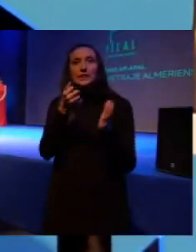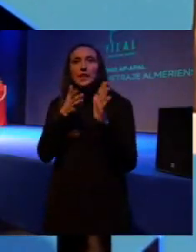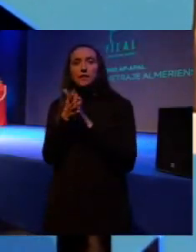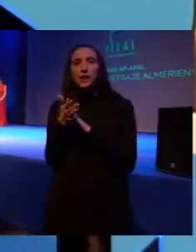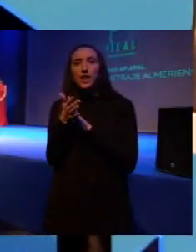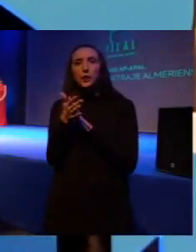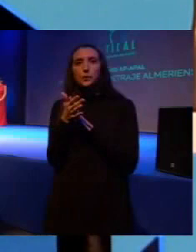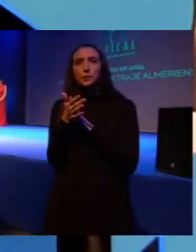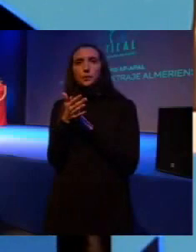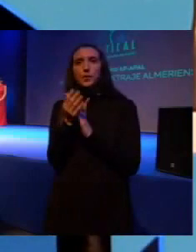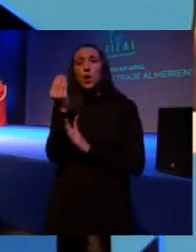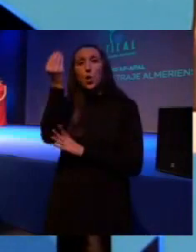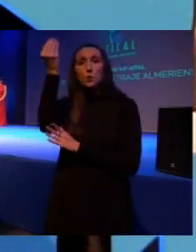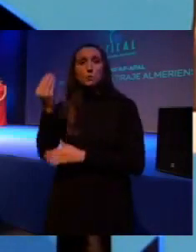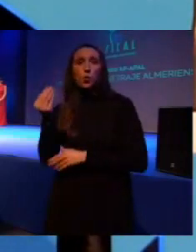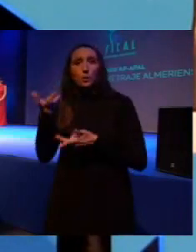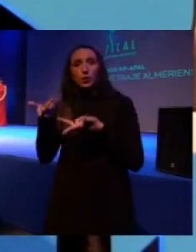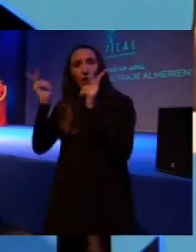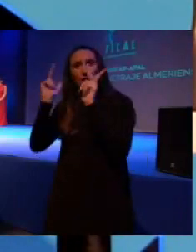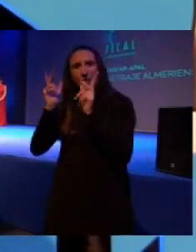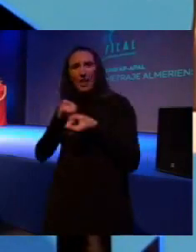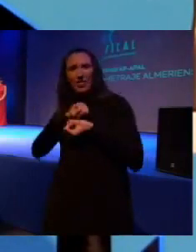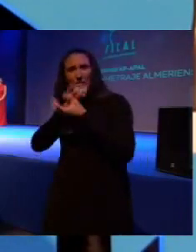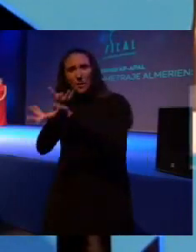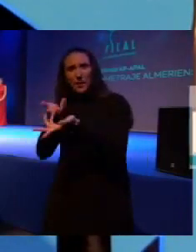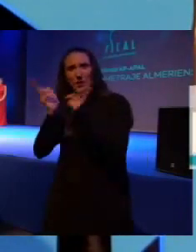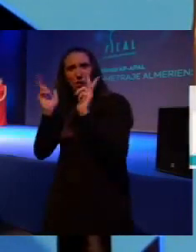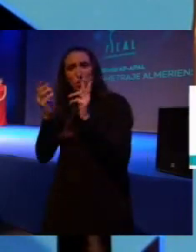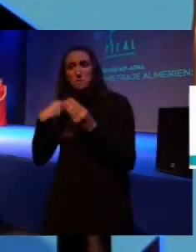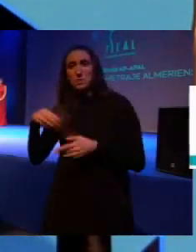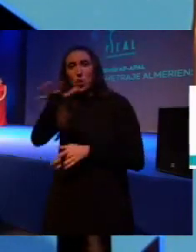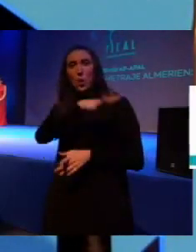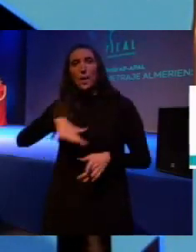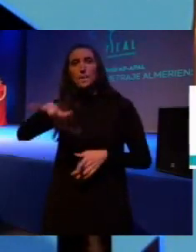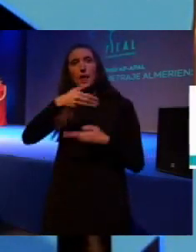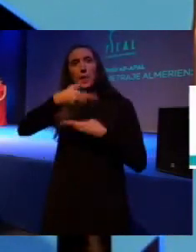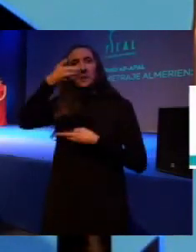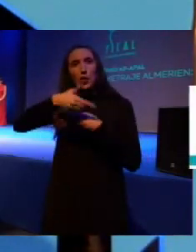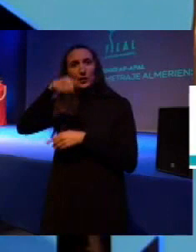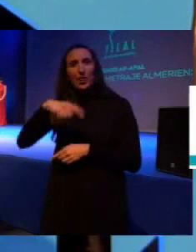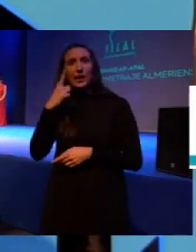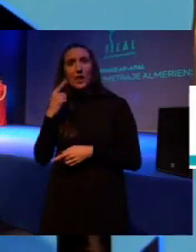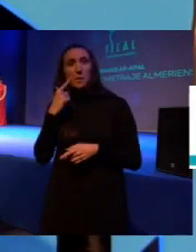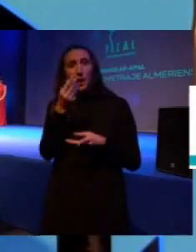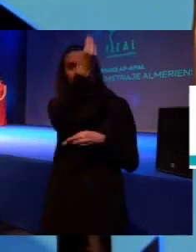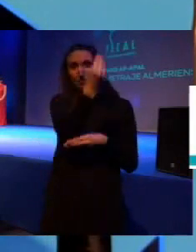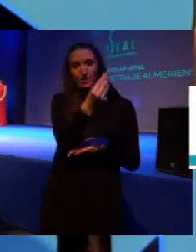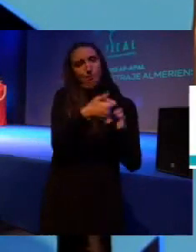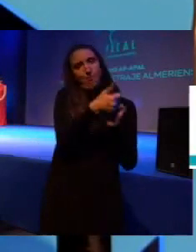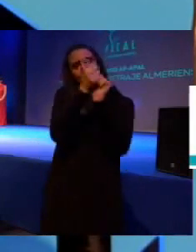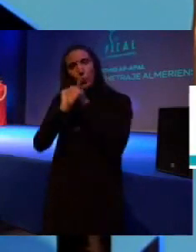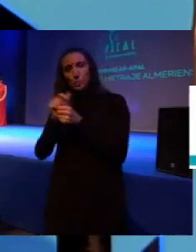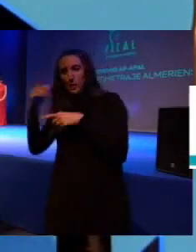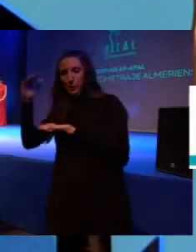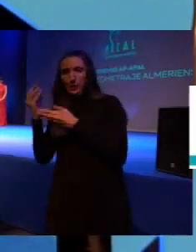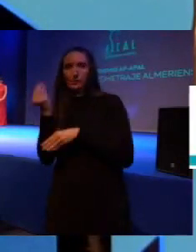reproducción del monumento a la libertad de expresión que está en la Plaza de los Periodistas de Almería, monumento único en